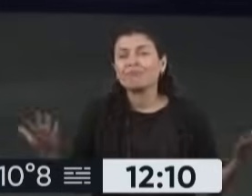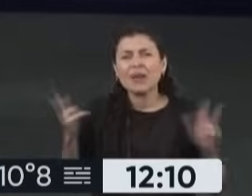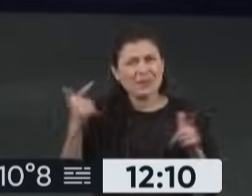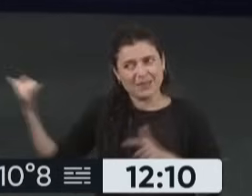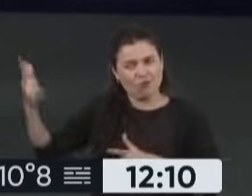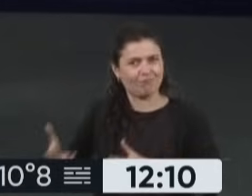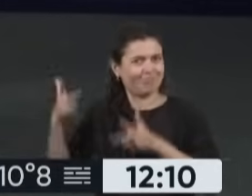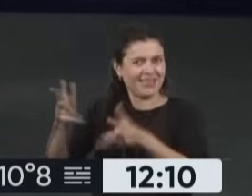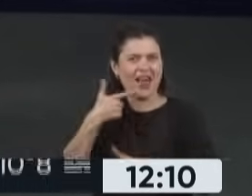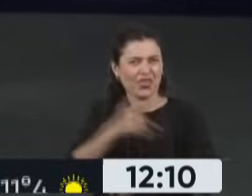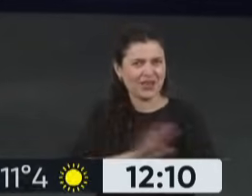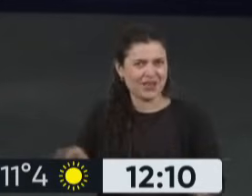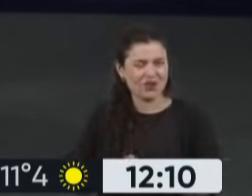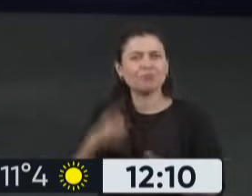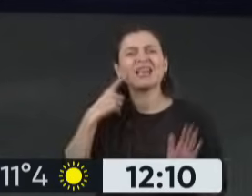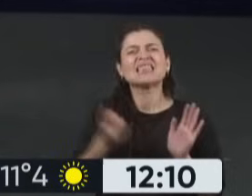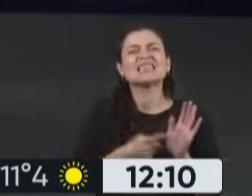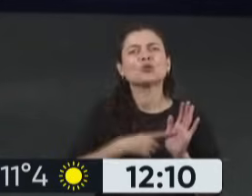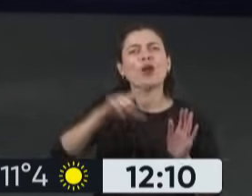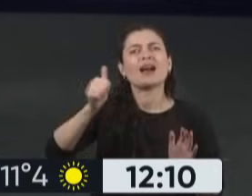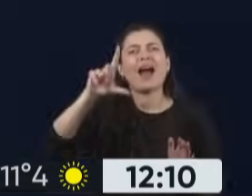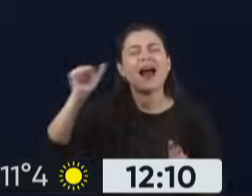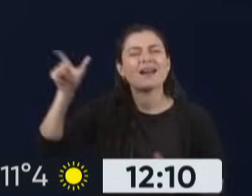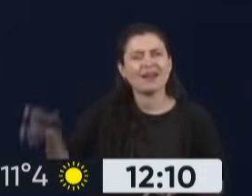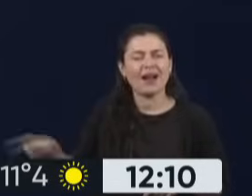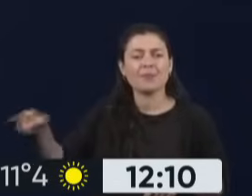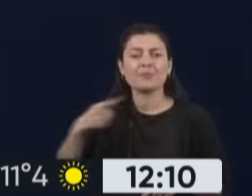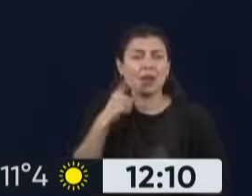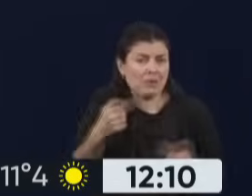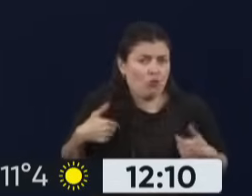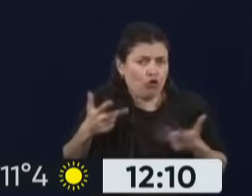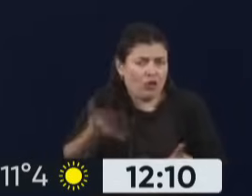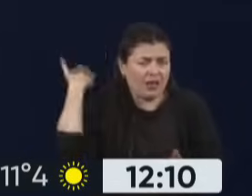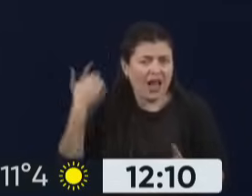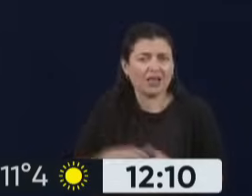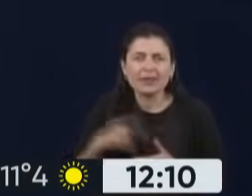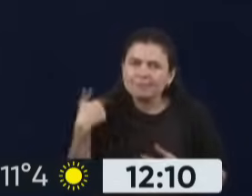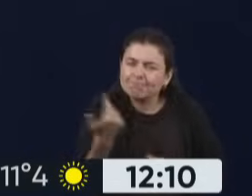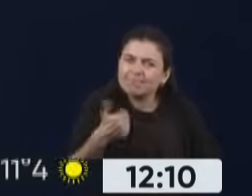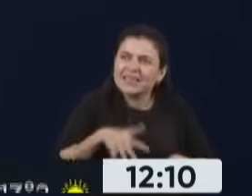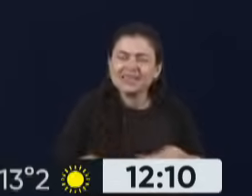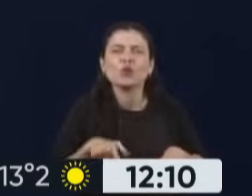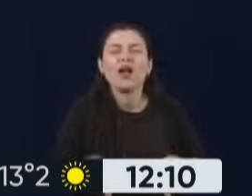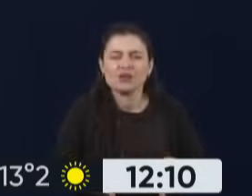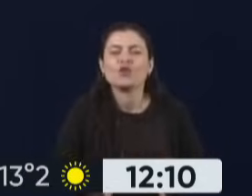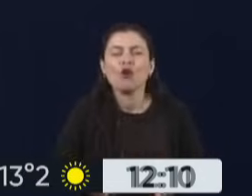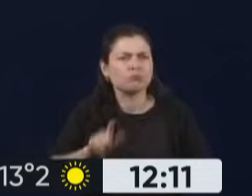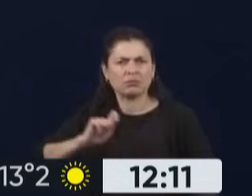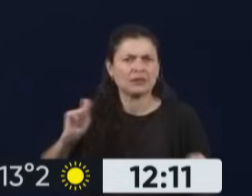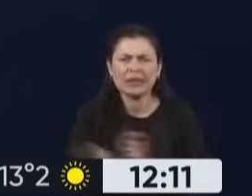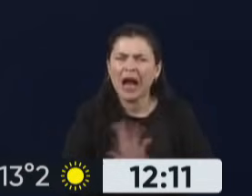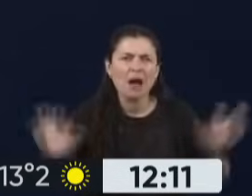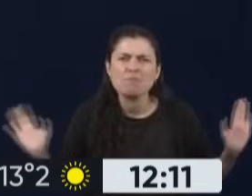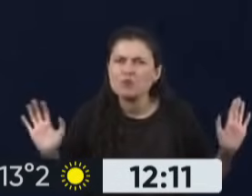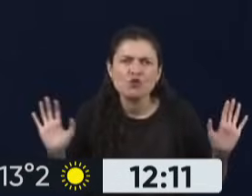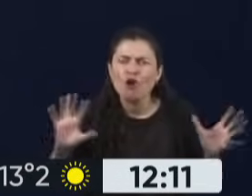el titular de ARCA, como dije al principio, estamos en presencia de un cambio